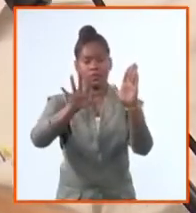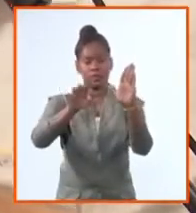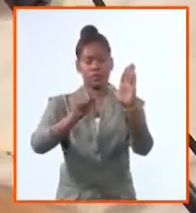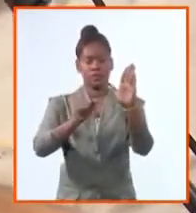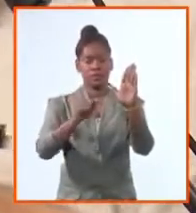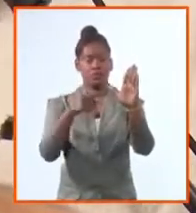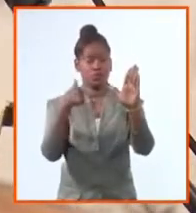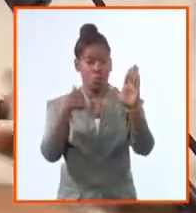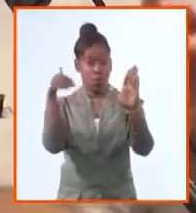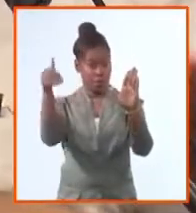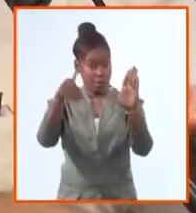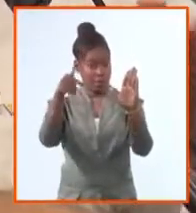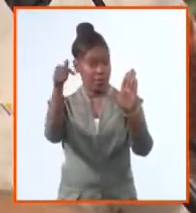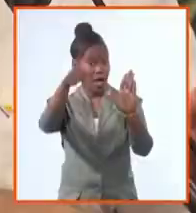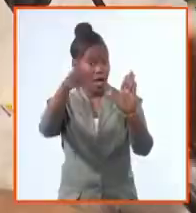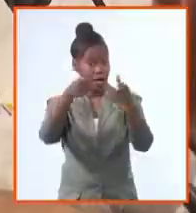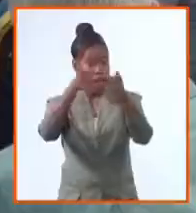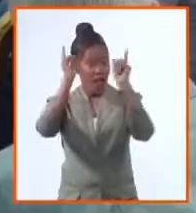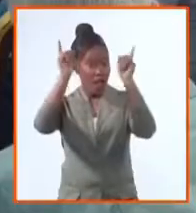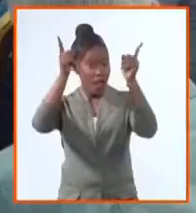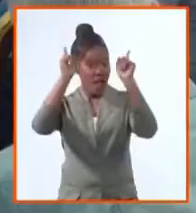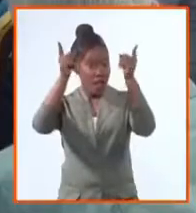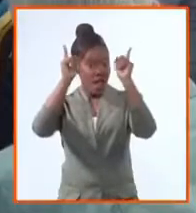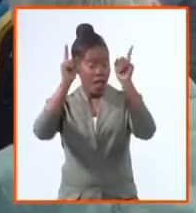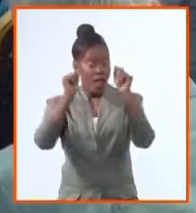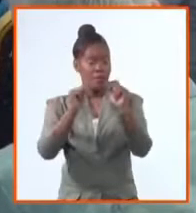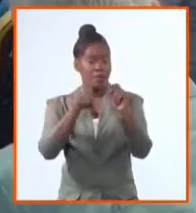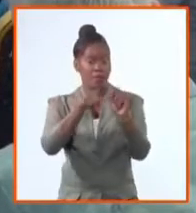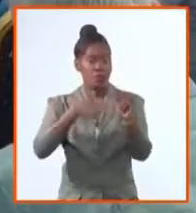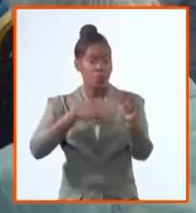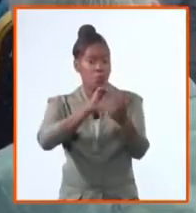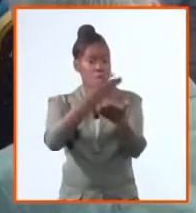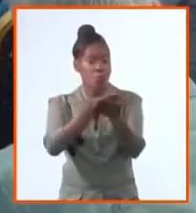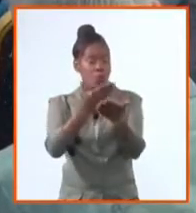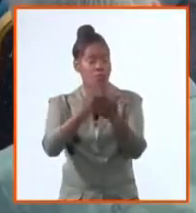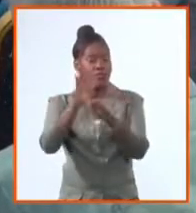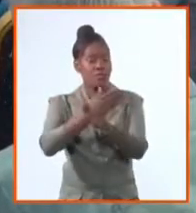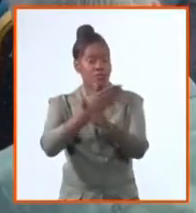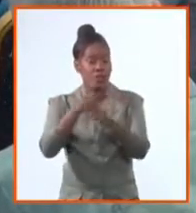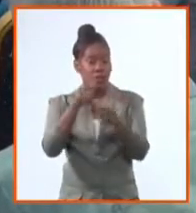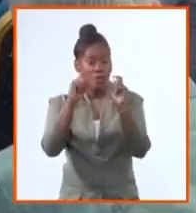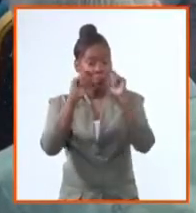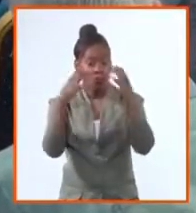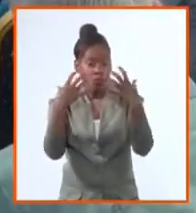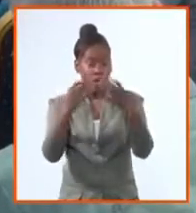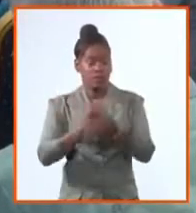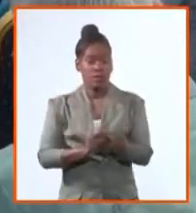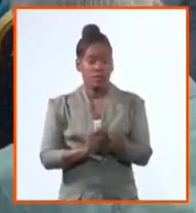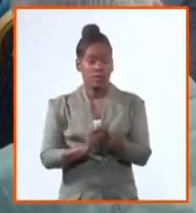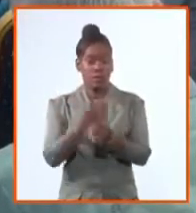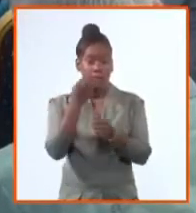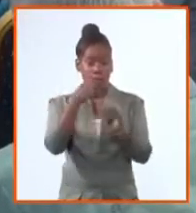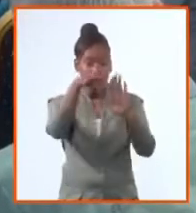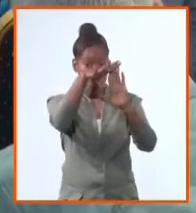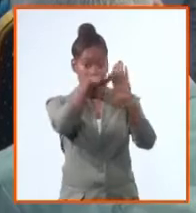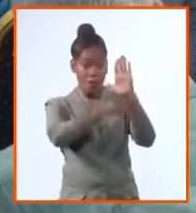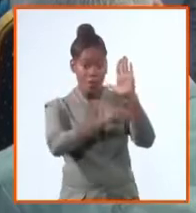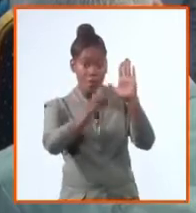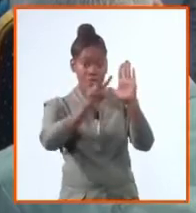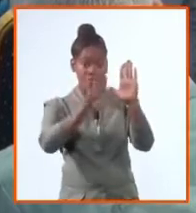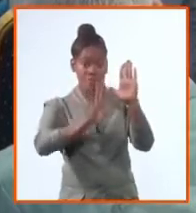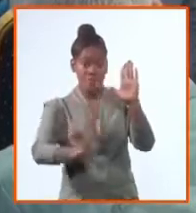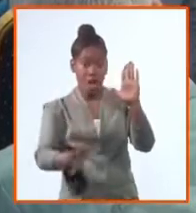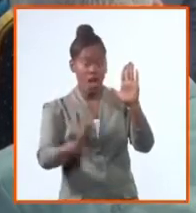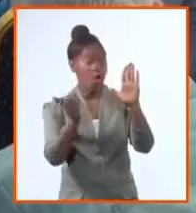de haber participado en la elaboración de eso, esas 25 propuestas concretas son nada más que un primer escalón,